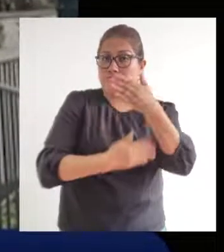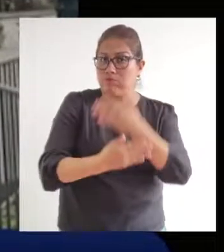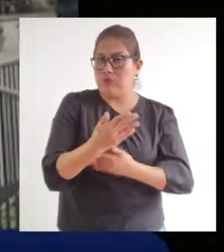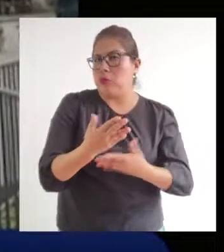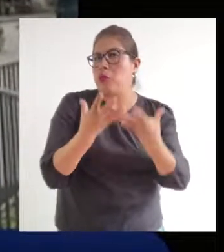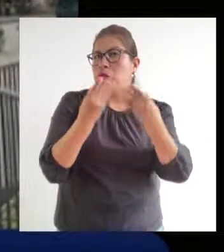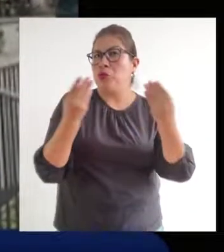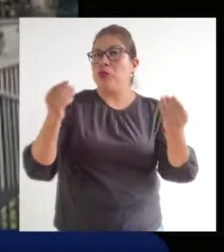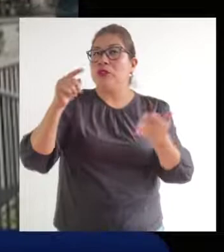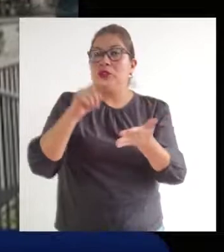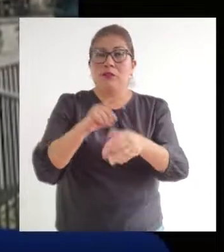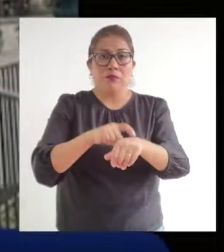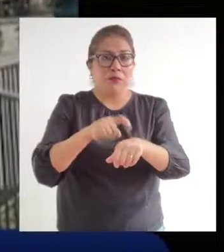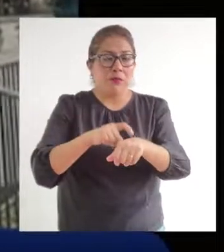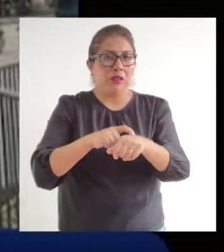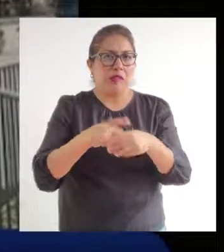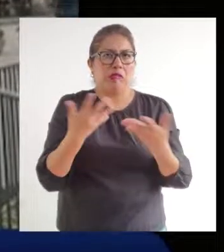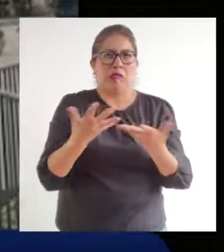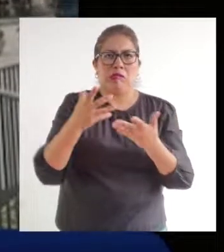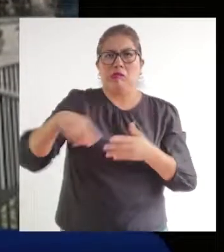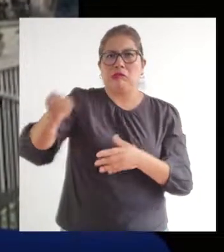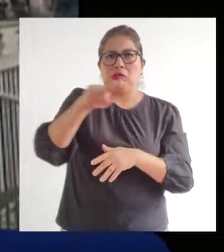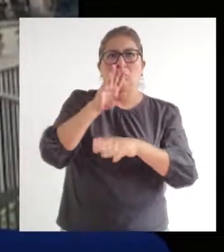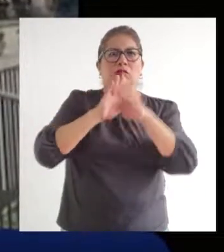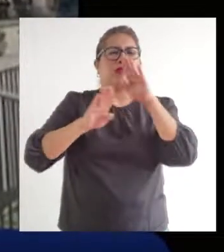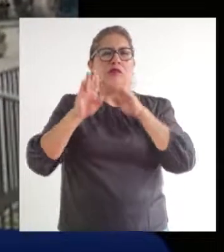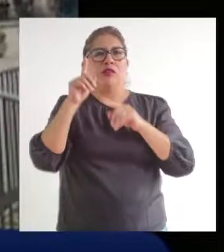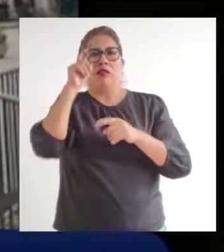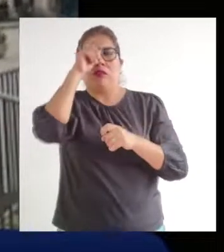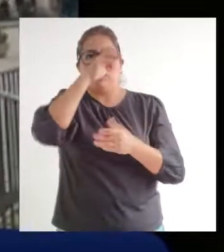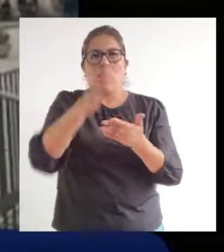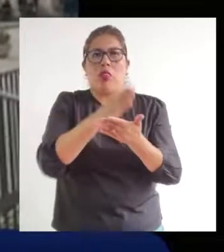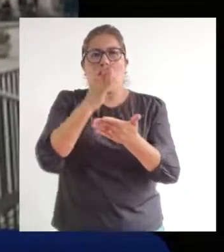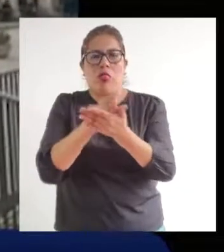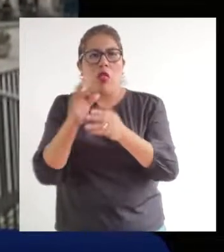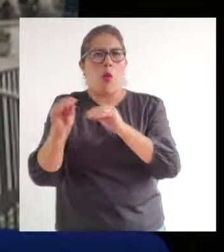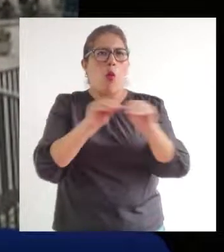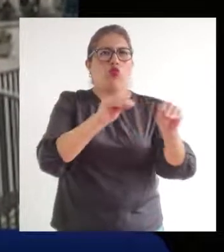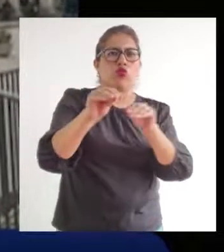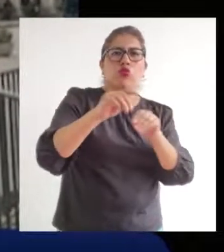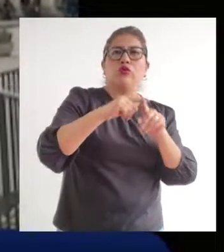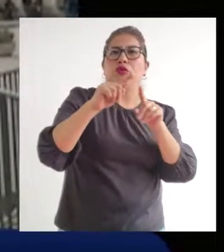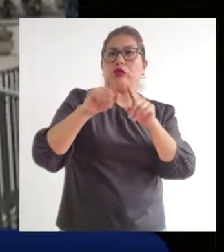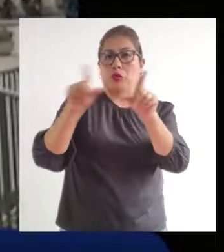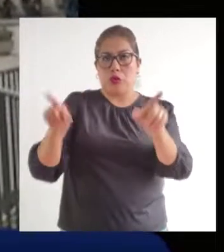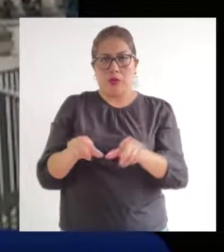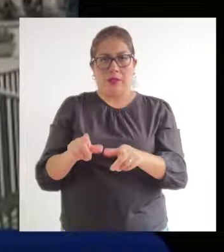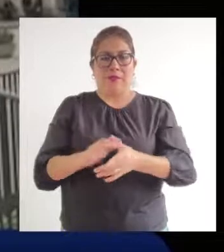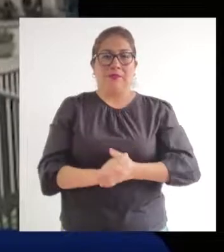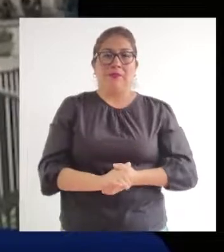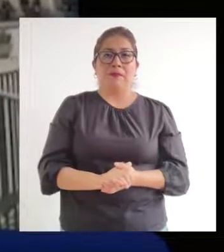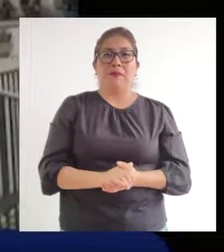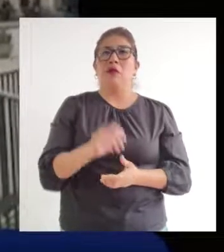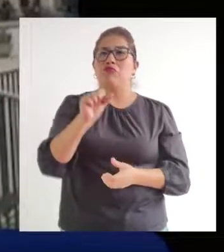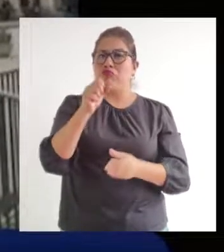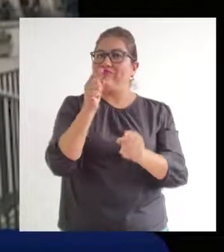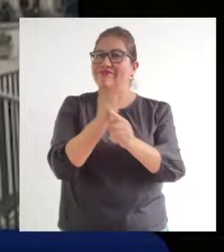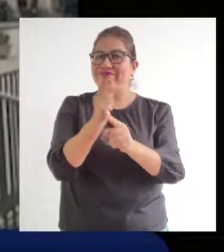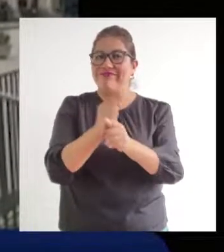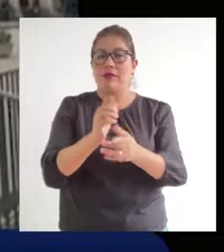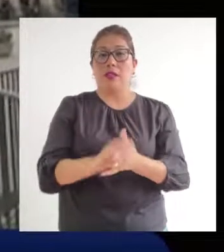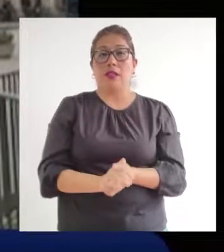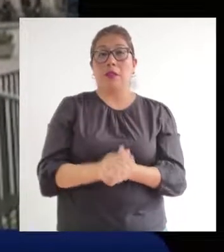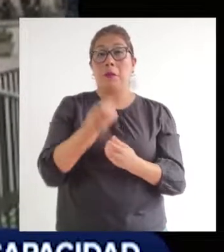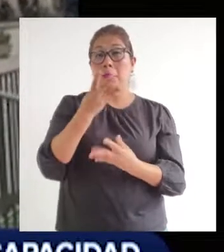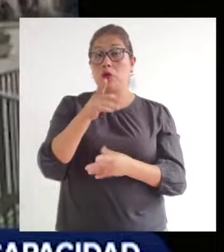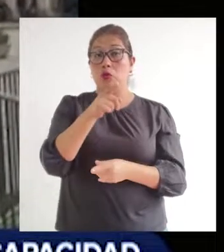con discapacidad que muchas veces encuentran incluso problemas para movilizarse dentro de una ciudad? Sí,